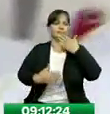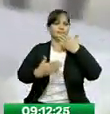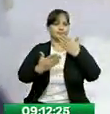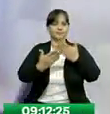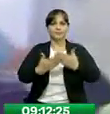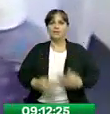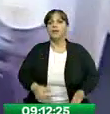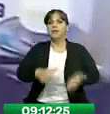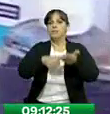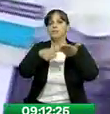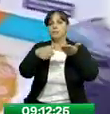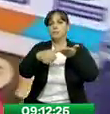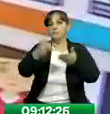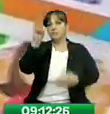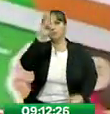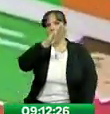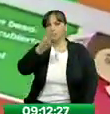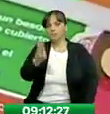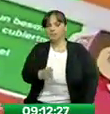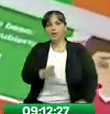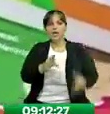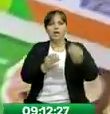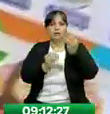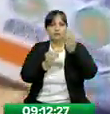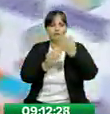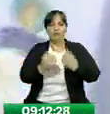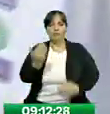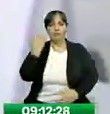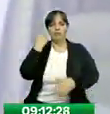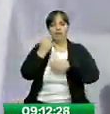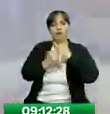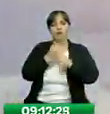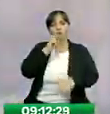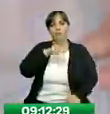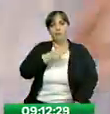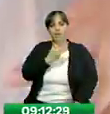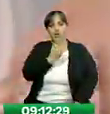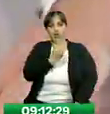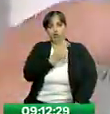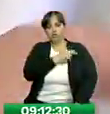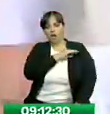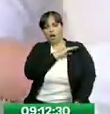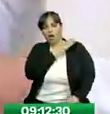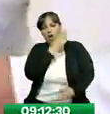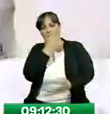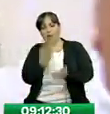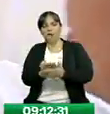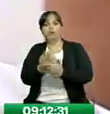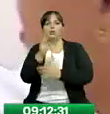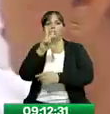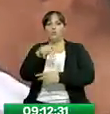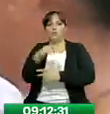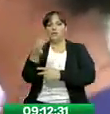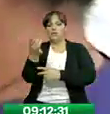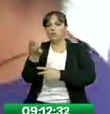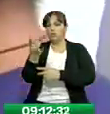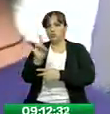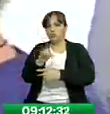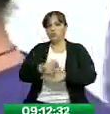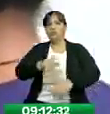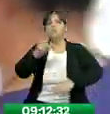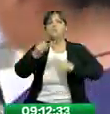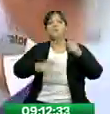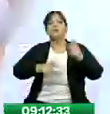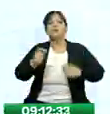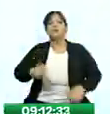pública desde el 2012 al 2018 se han reportado 259 fallecimientos por la influenza